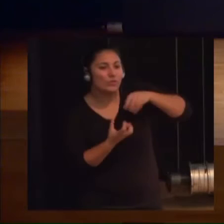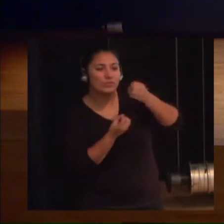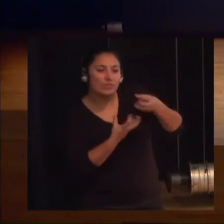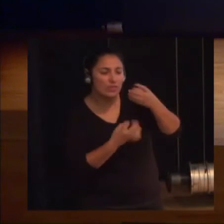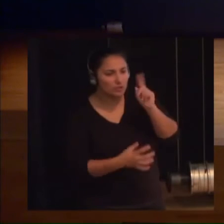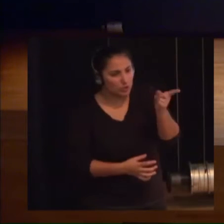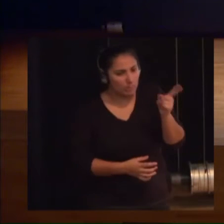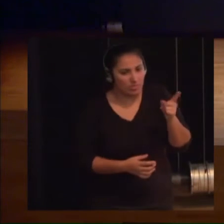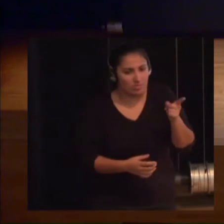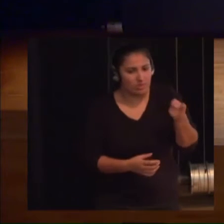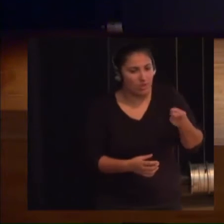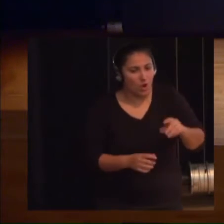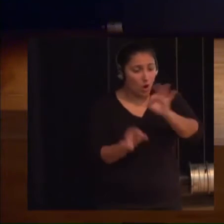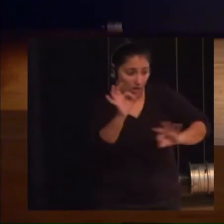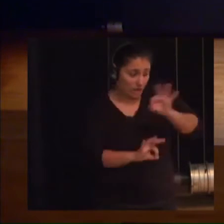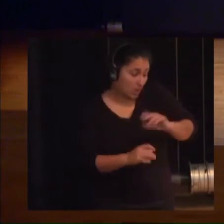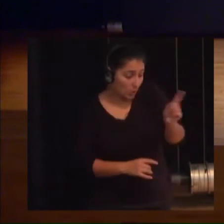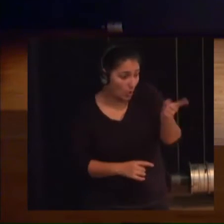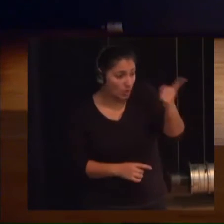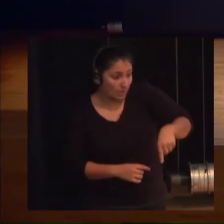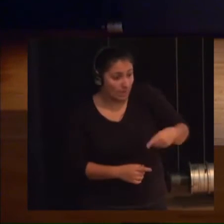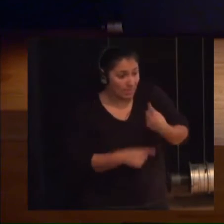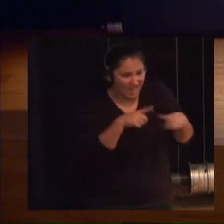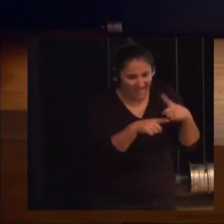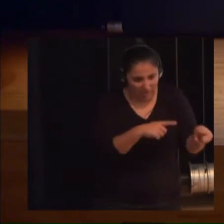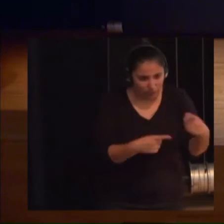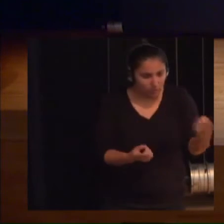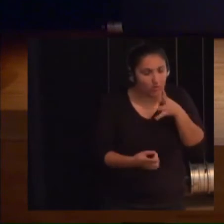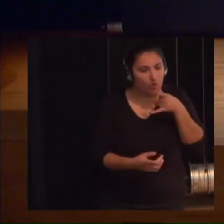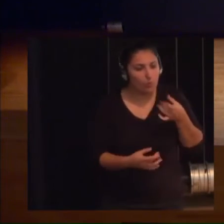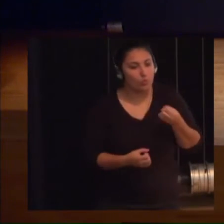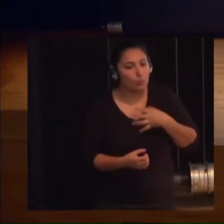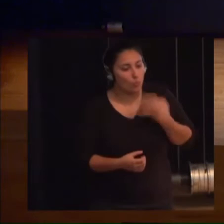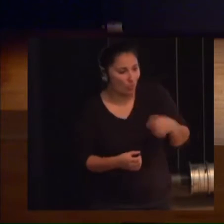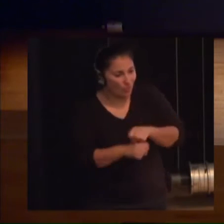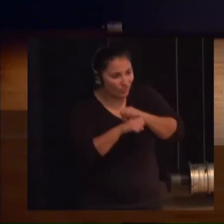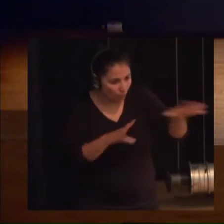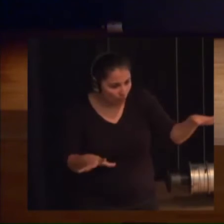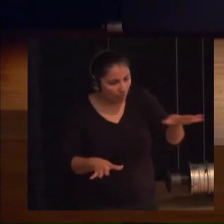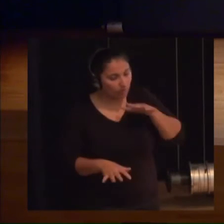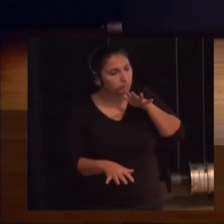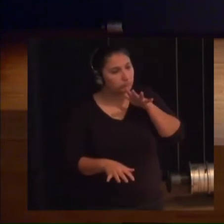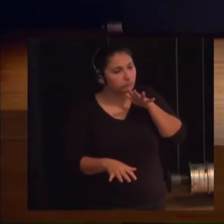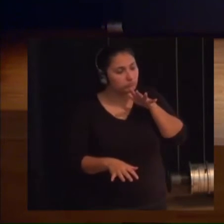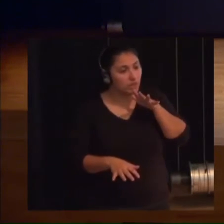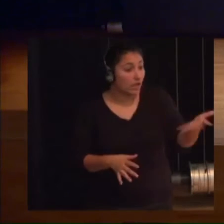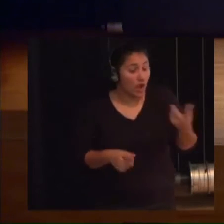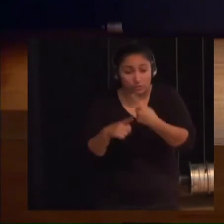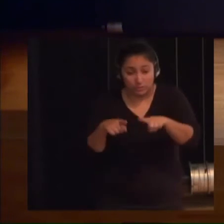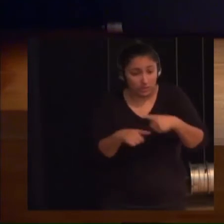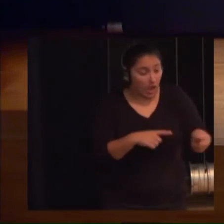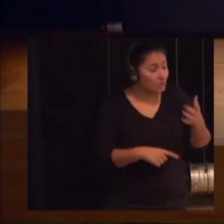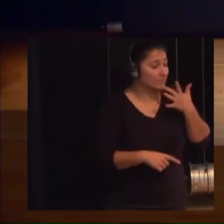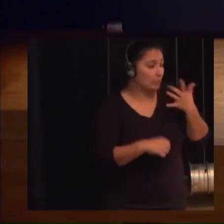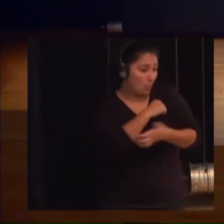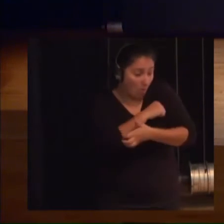en ese positivo hay aspectos positivos de que se puede conseguir difundir causas que antes no estaban en el carril político. Yo creo que pobreza, que